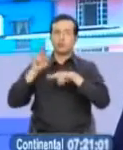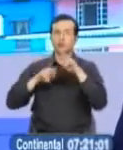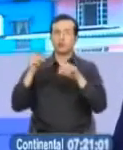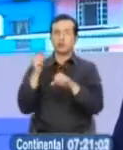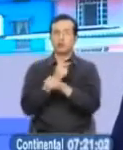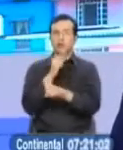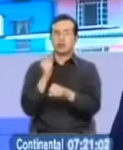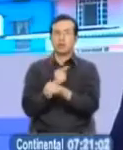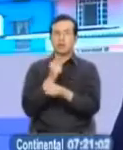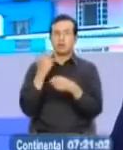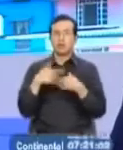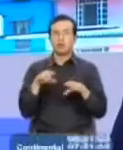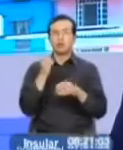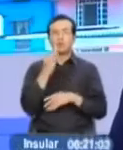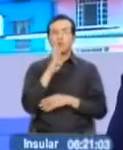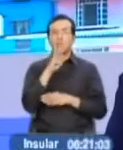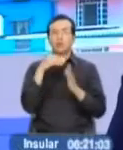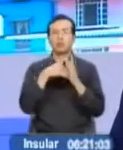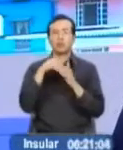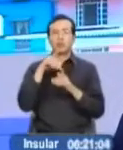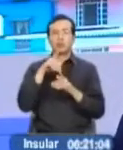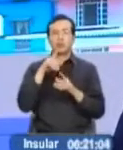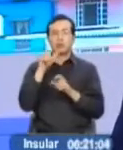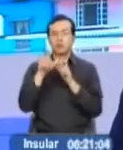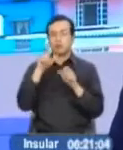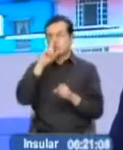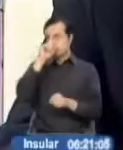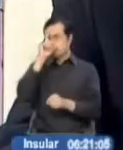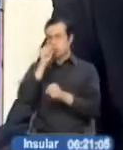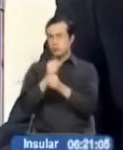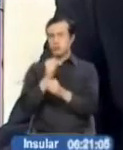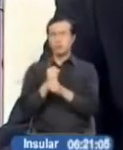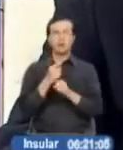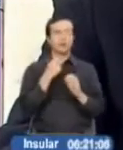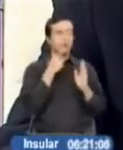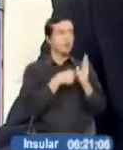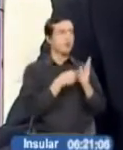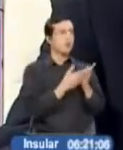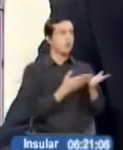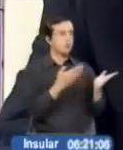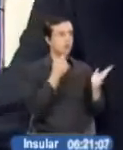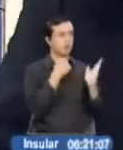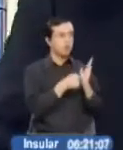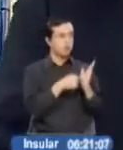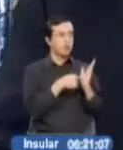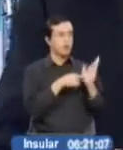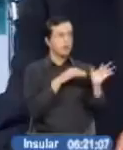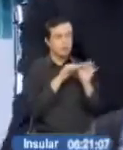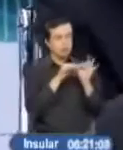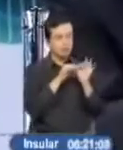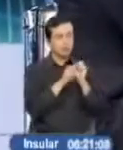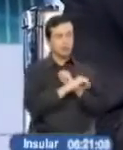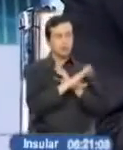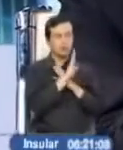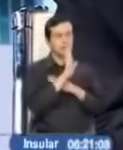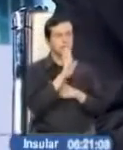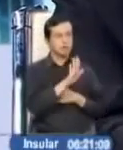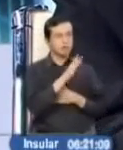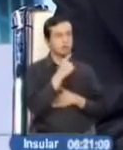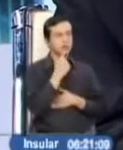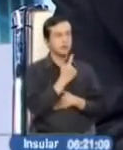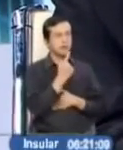gerente? He tenido hasta más de 4.000 personas bajo mi cargo. ¿Podemos poner ejemplos que concreten lo que usted me